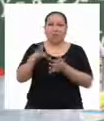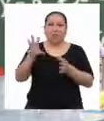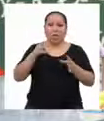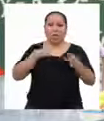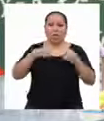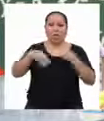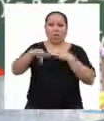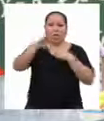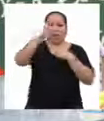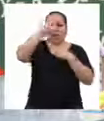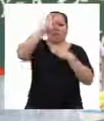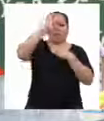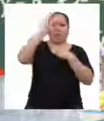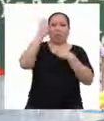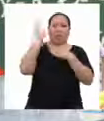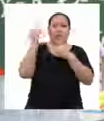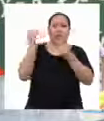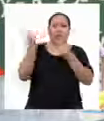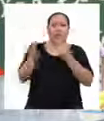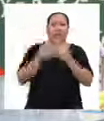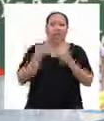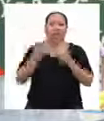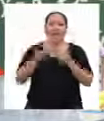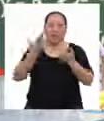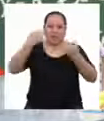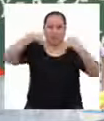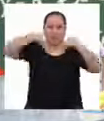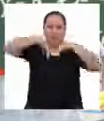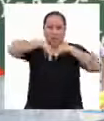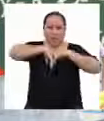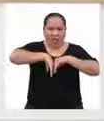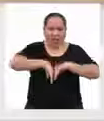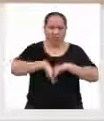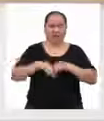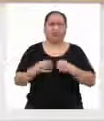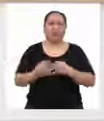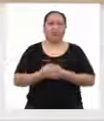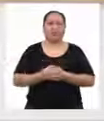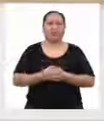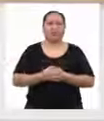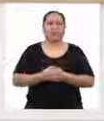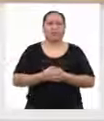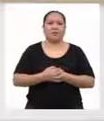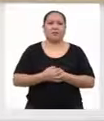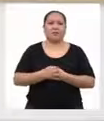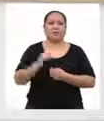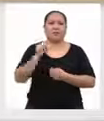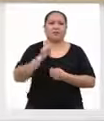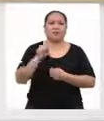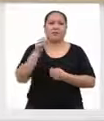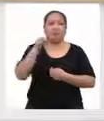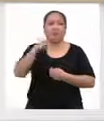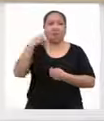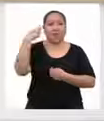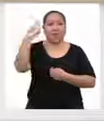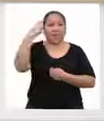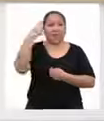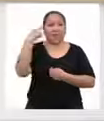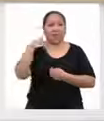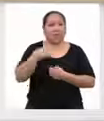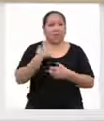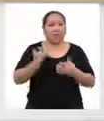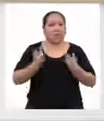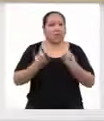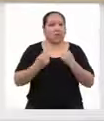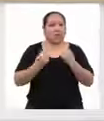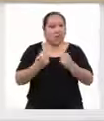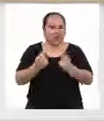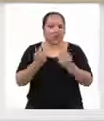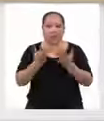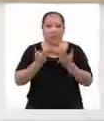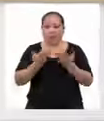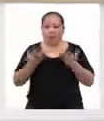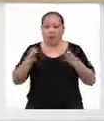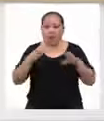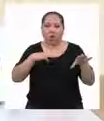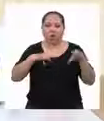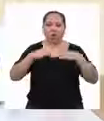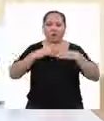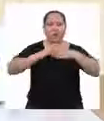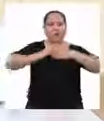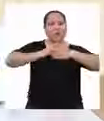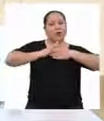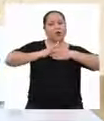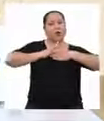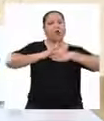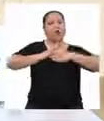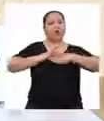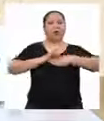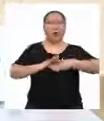virus, bacterias y parásitos oportunistas. Sí, por eso estoy tratando de hacer actividades que me relajen.